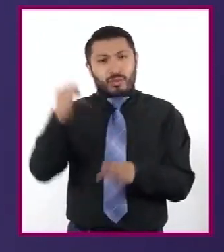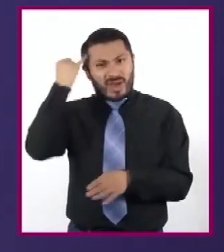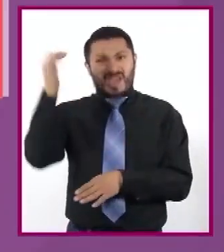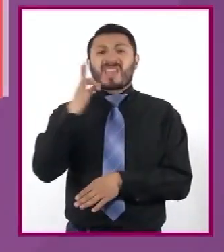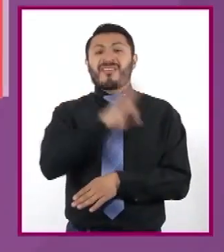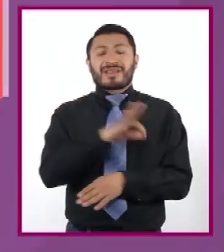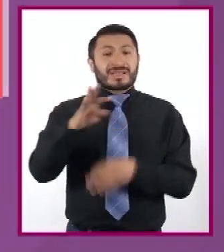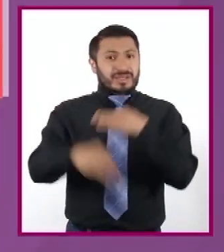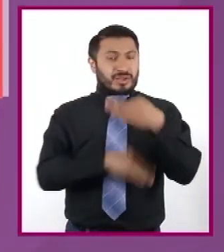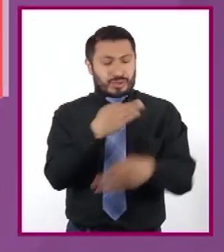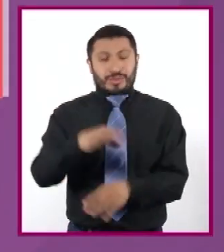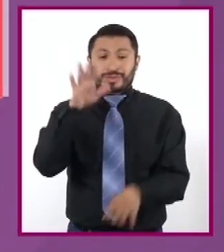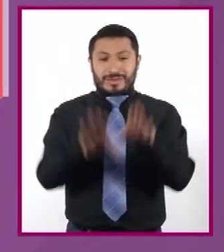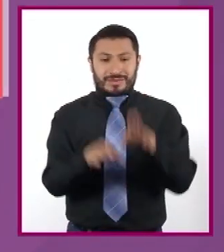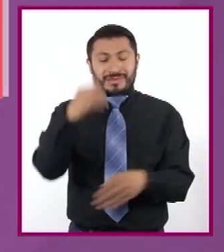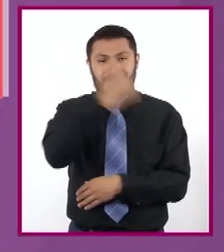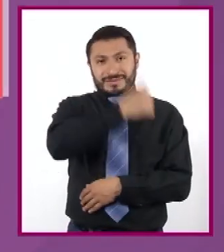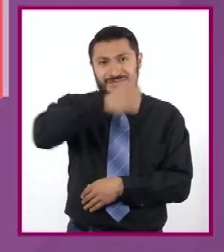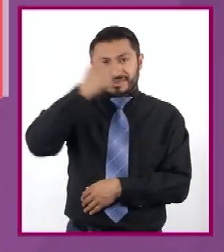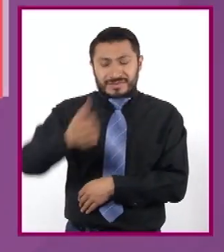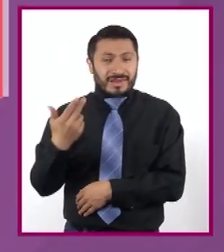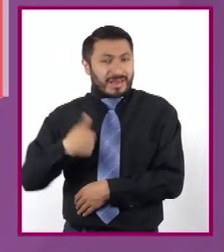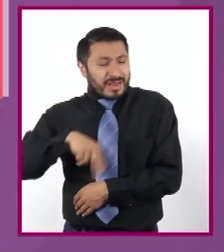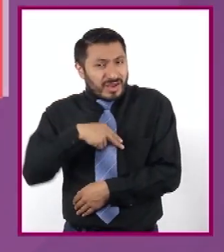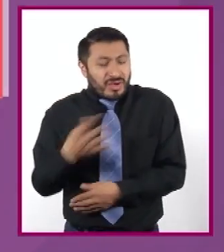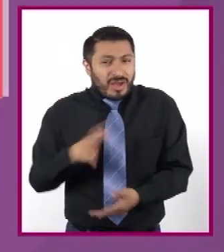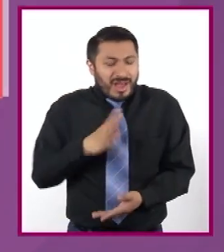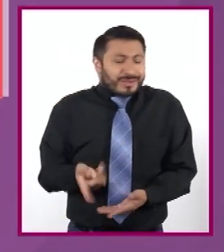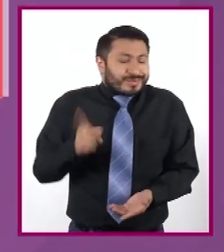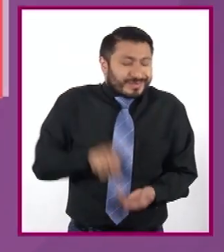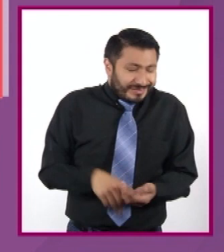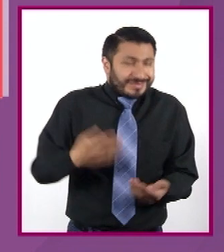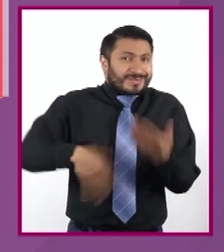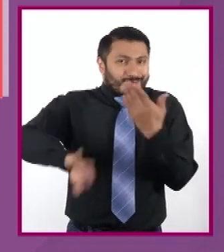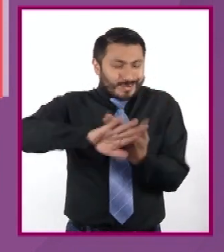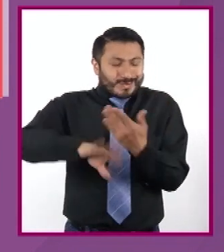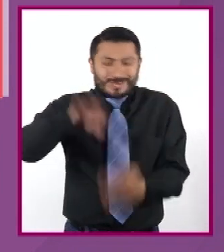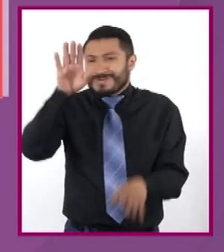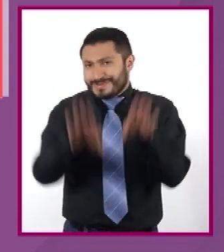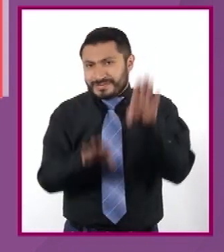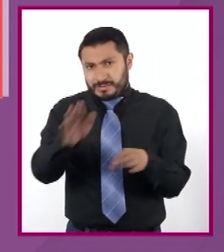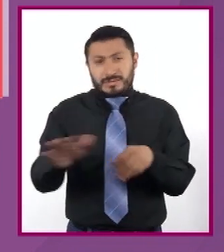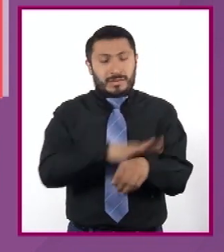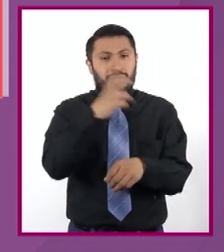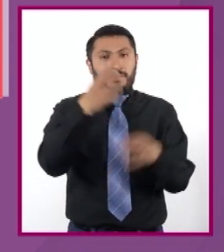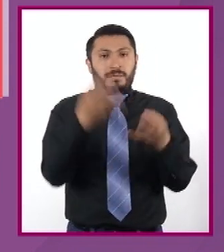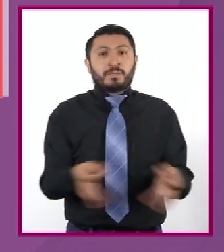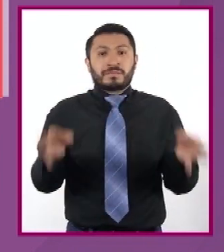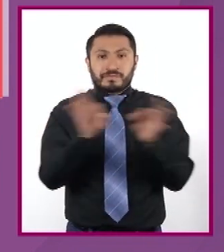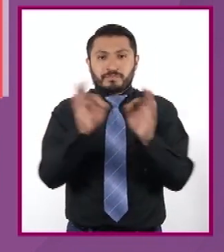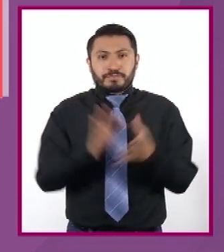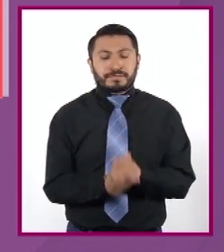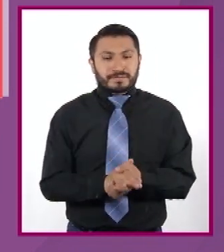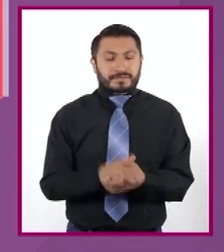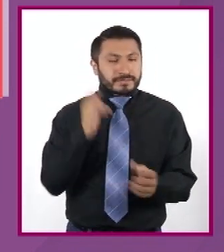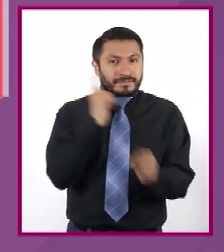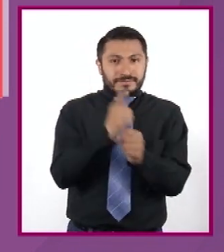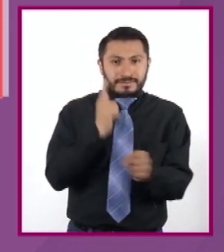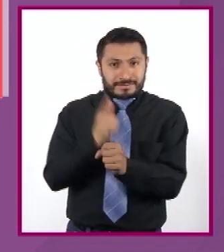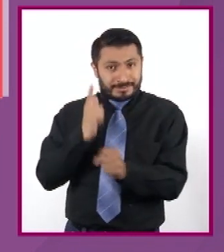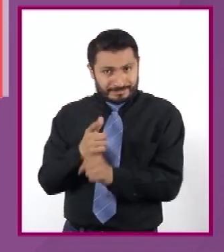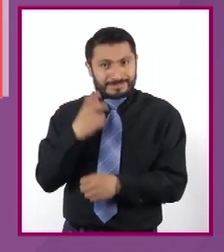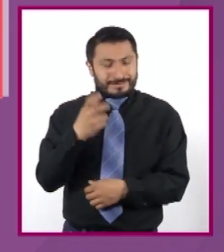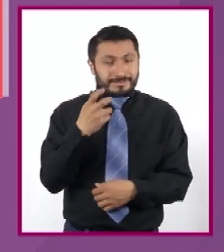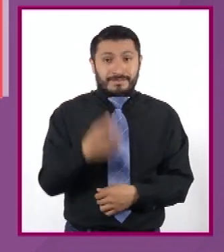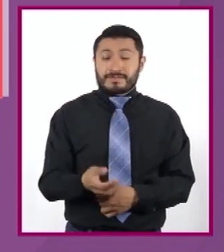enfrentado. Cada uno de nosotros los hemos tenido y también hemos sido blanco de ellos. Por eso es importante poder identificarlos.